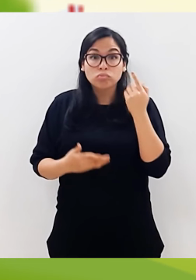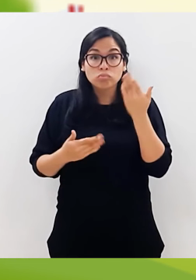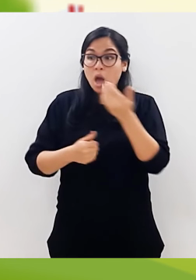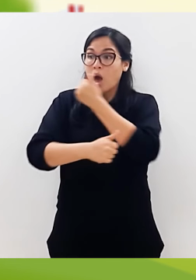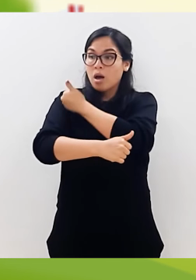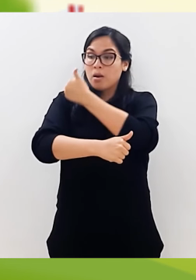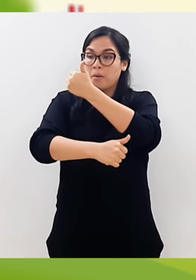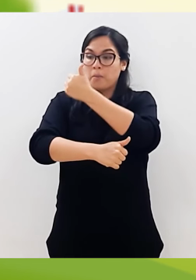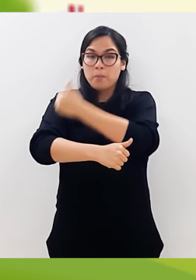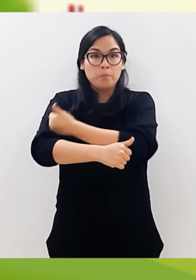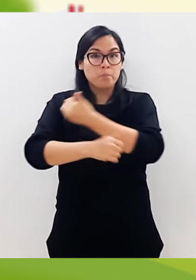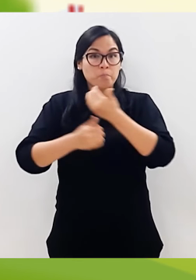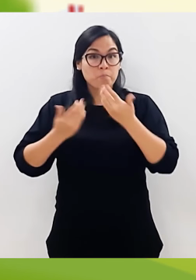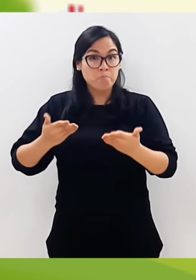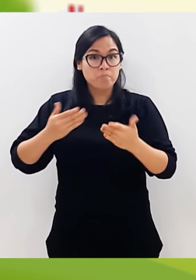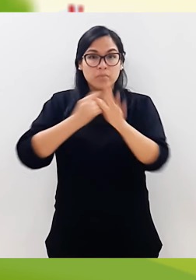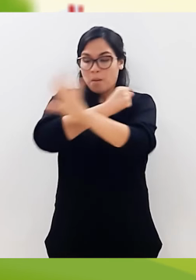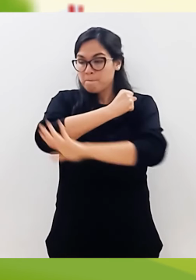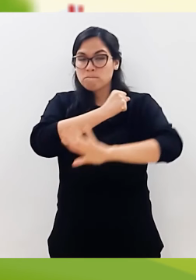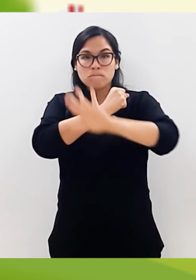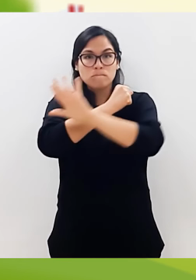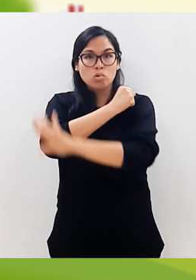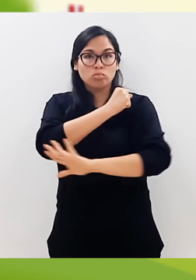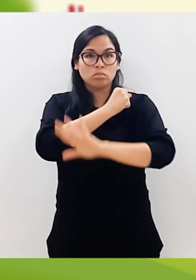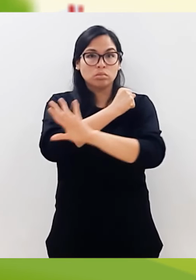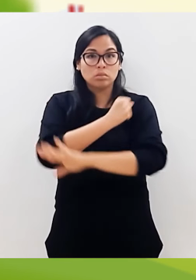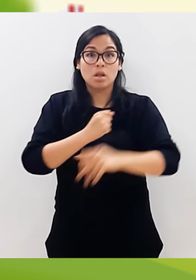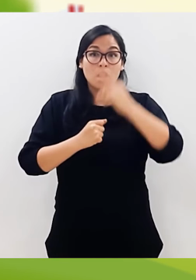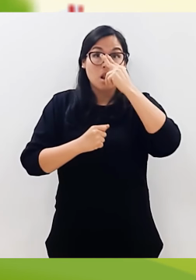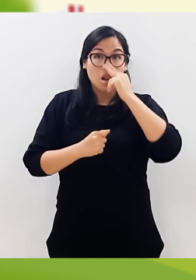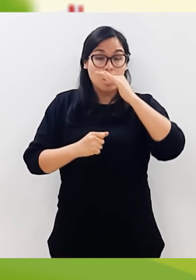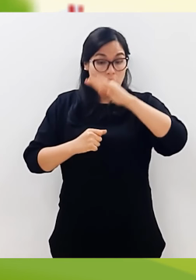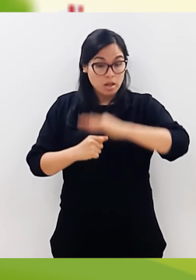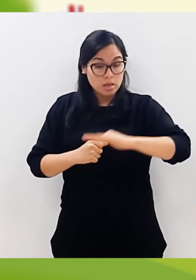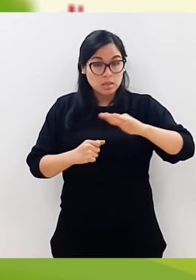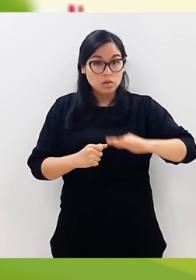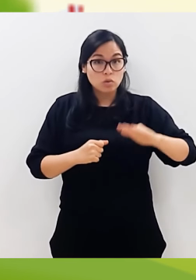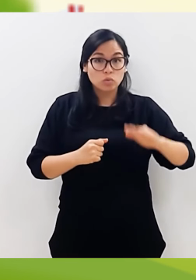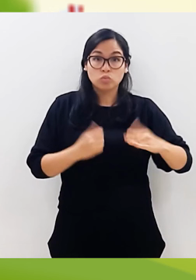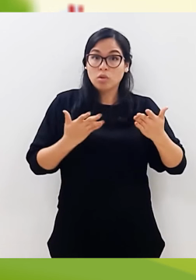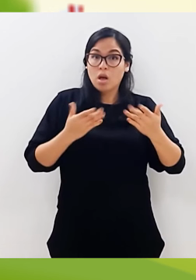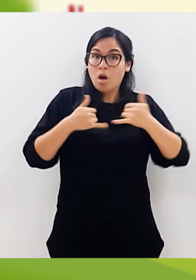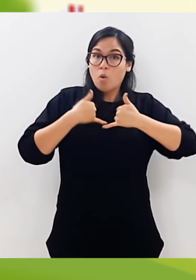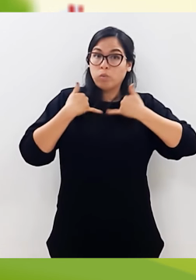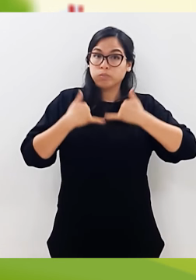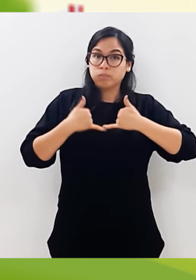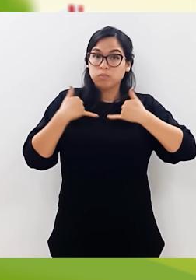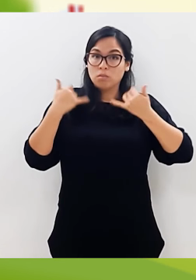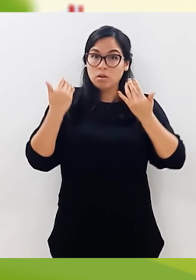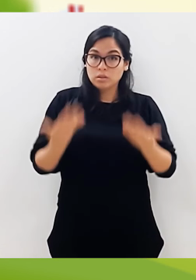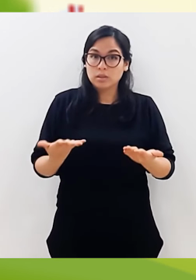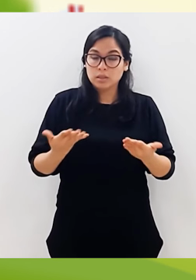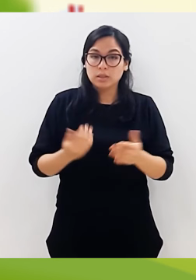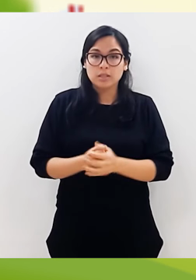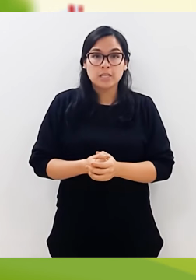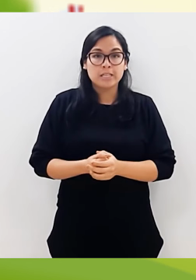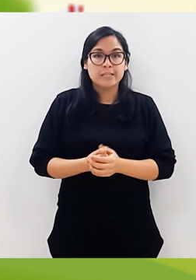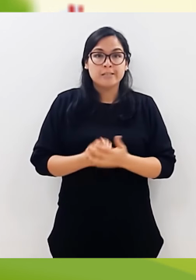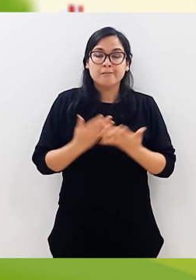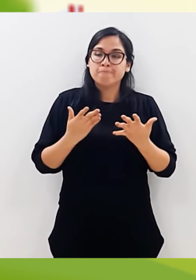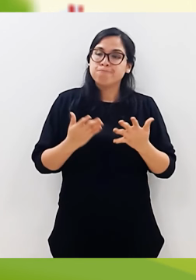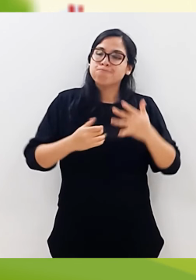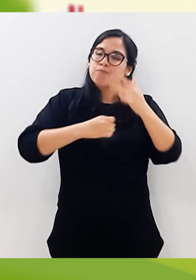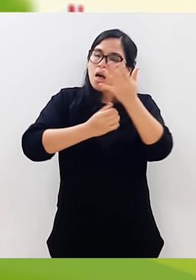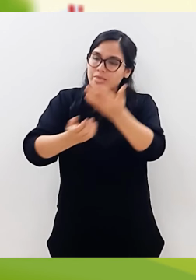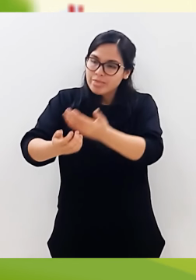abuelos y autoridades, proteger a nuestras niñas, niños y adolescentes